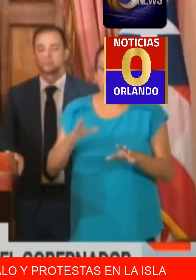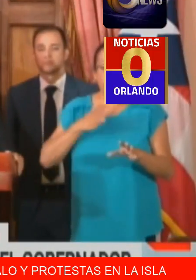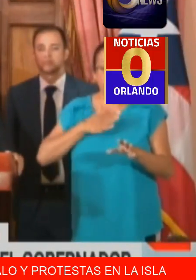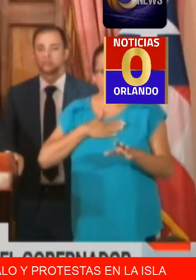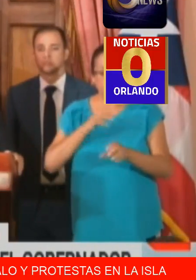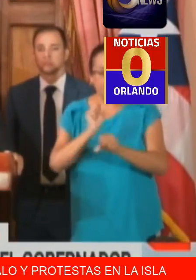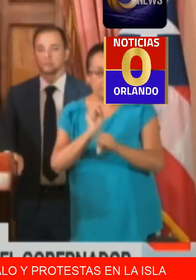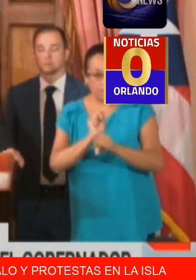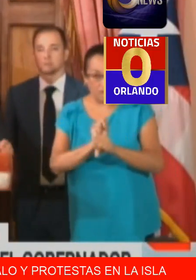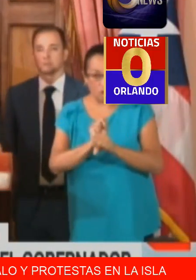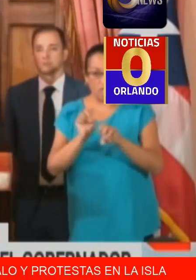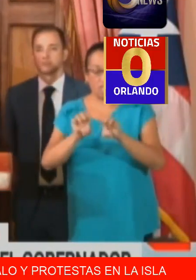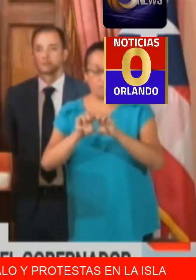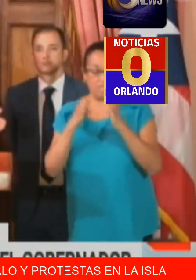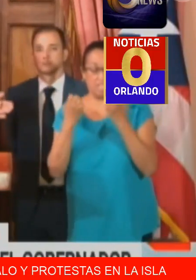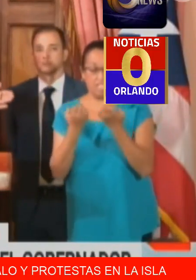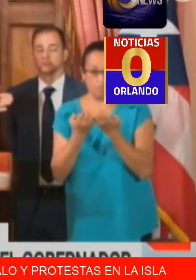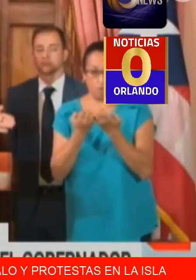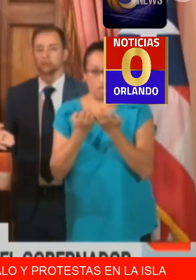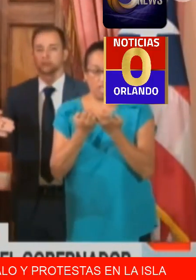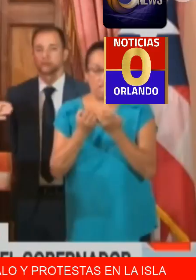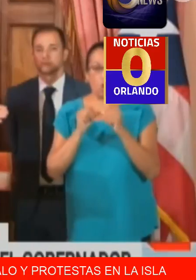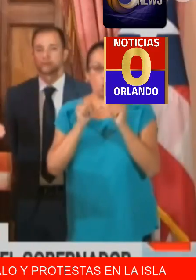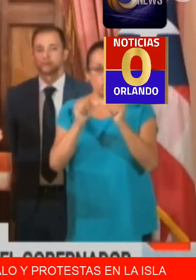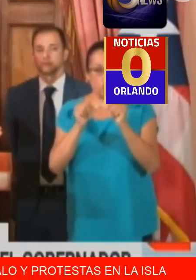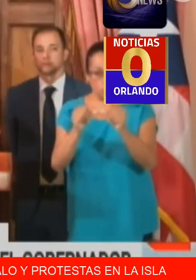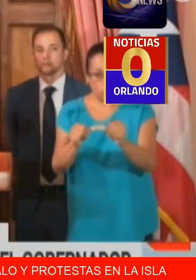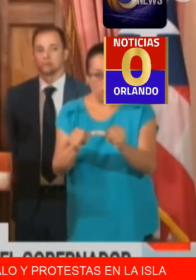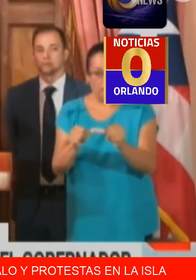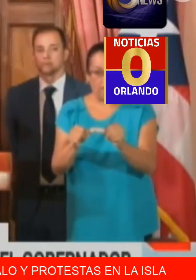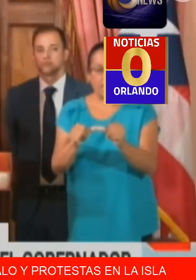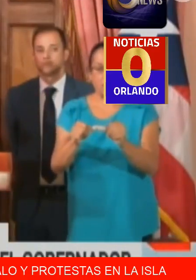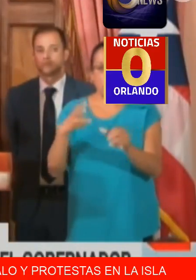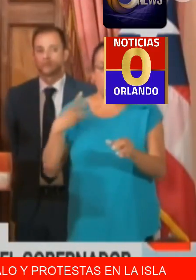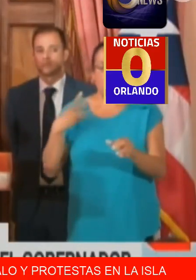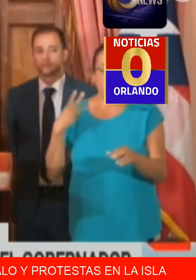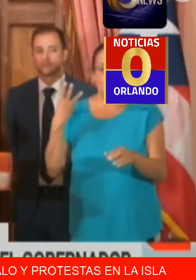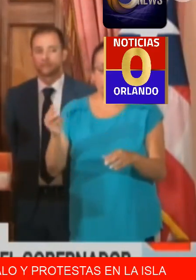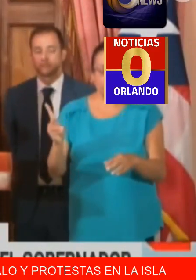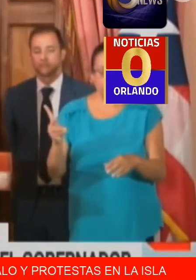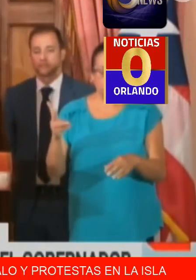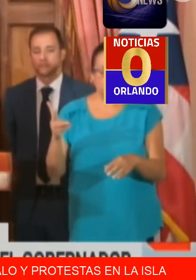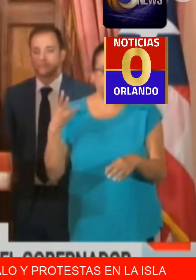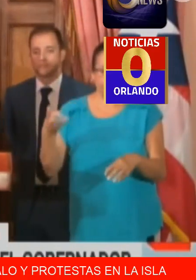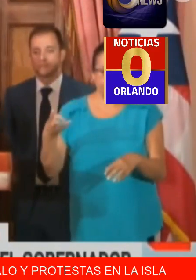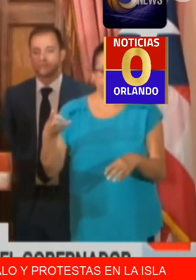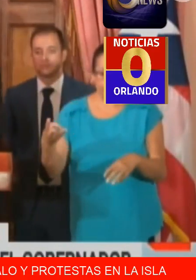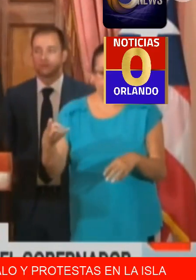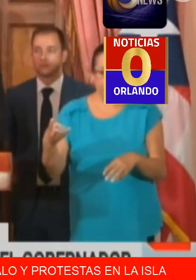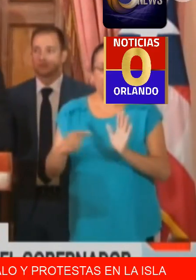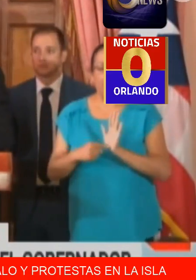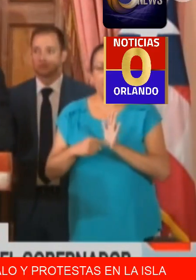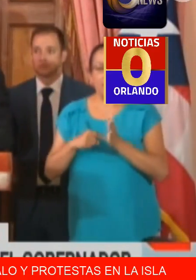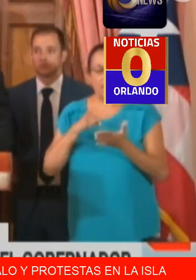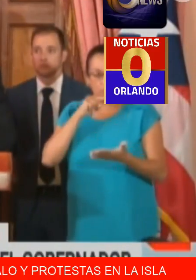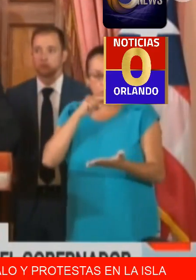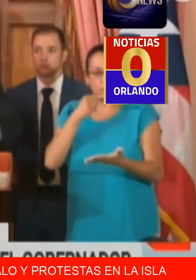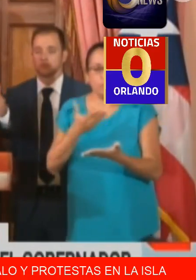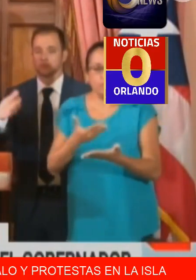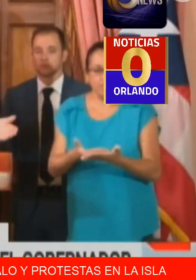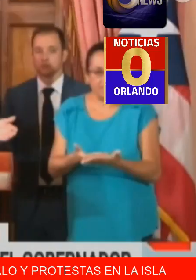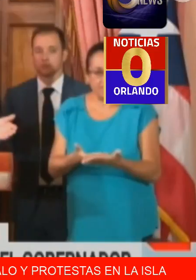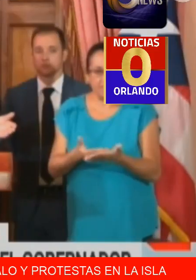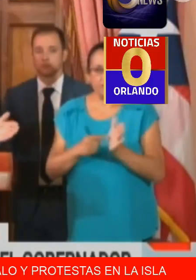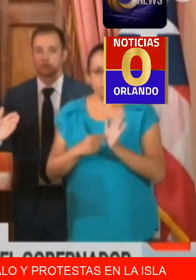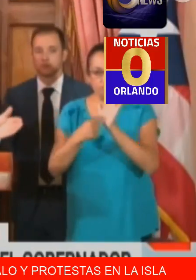continuar yendo a Washington, enseñar con la evidencia muchas de las cosas que se están haciendo, solicitar colaboración, que